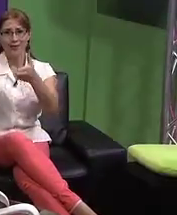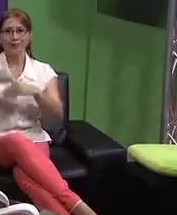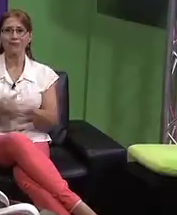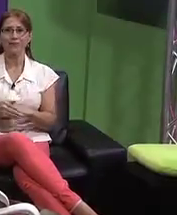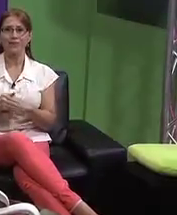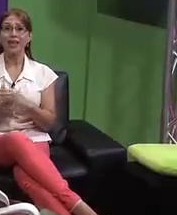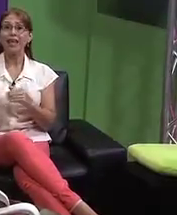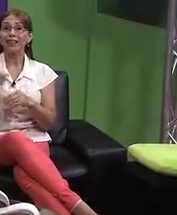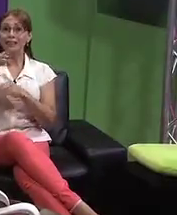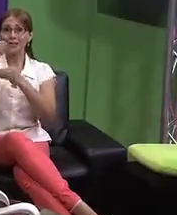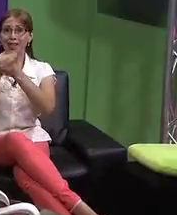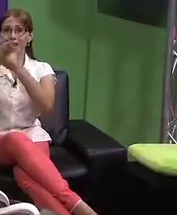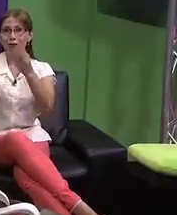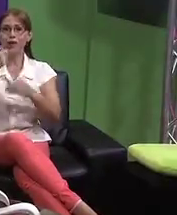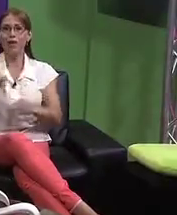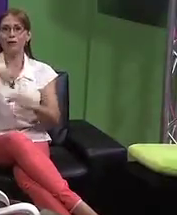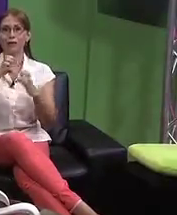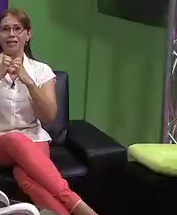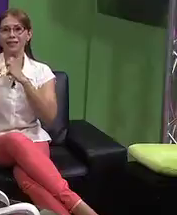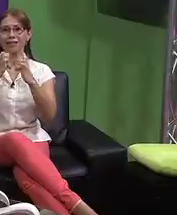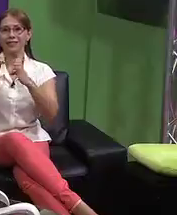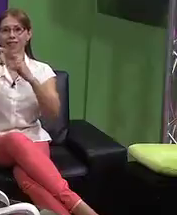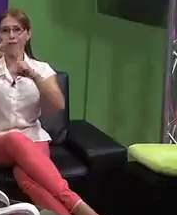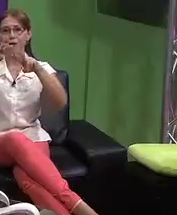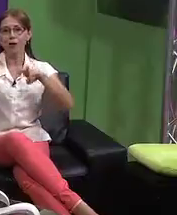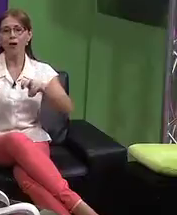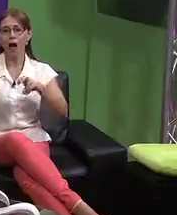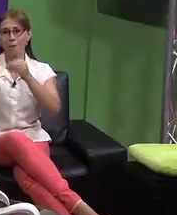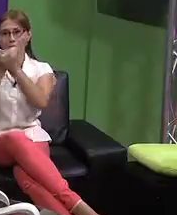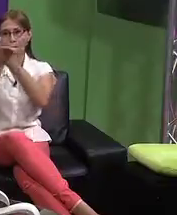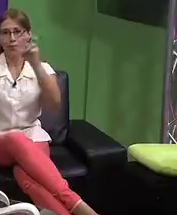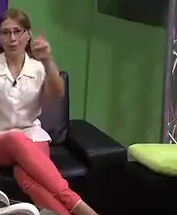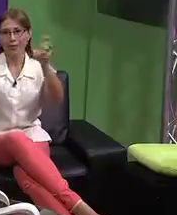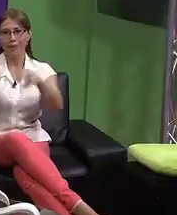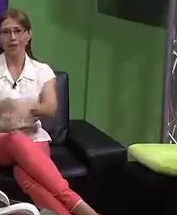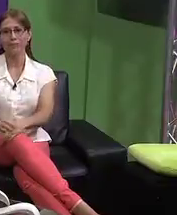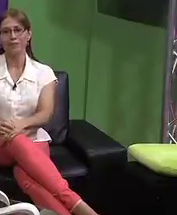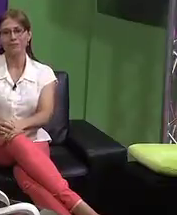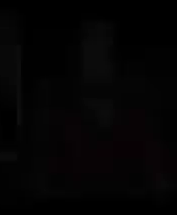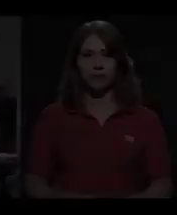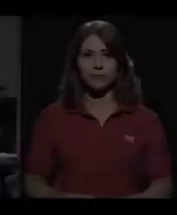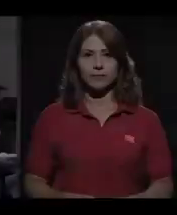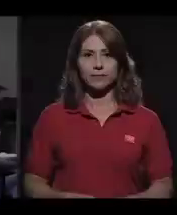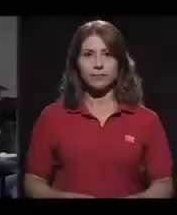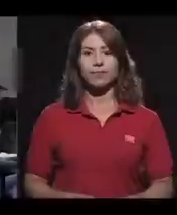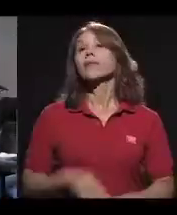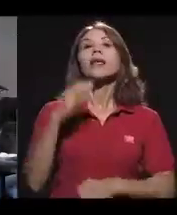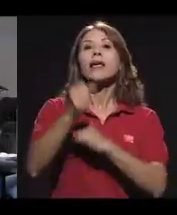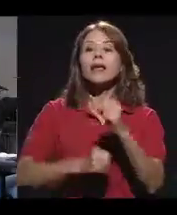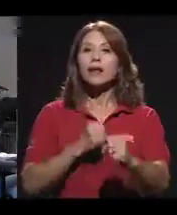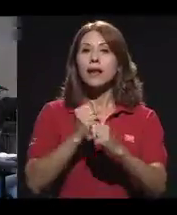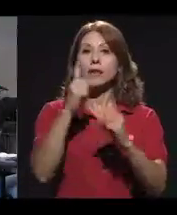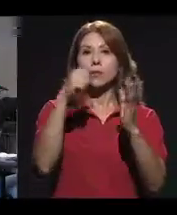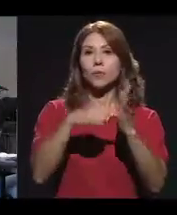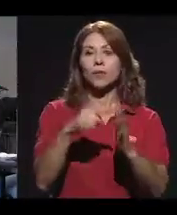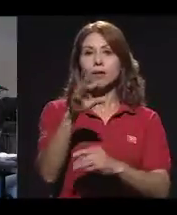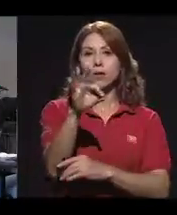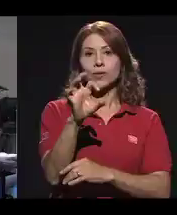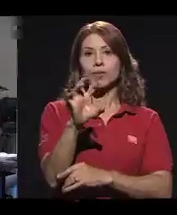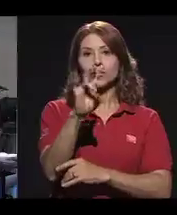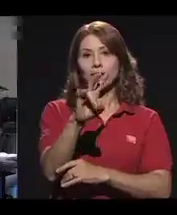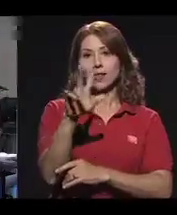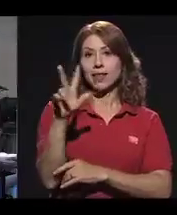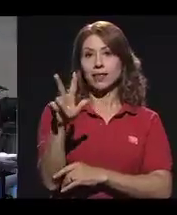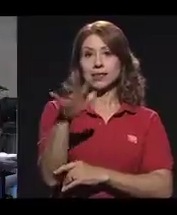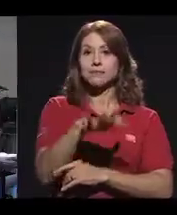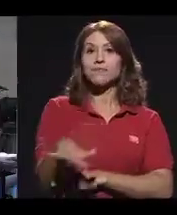nota. Después de la nota, en nuestra entrevista de fondo, ampliamos sobre el tema. En 1973